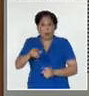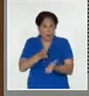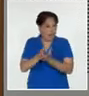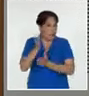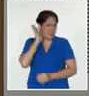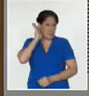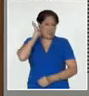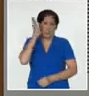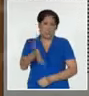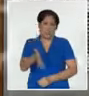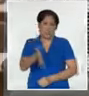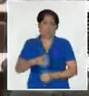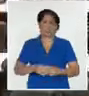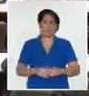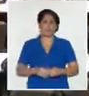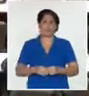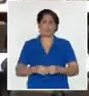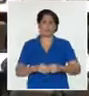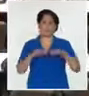por siempre.